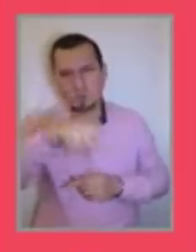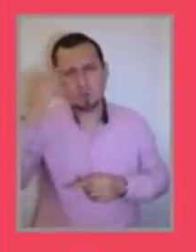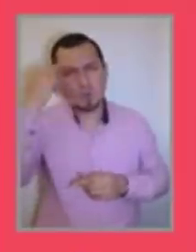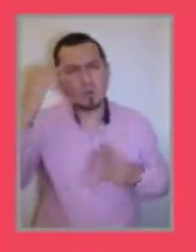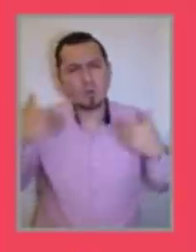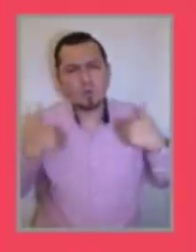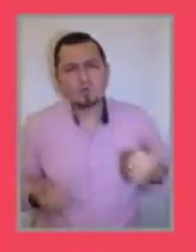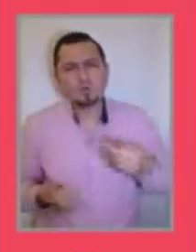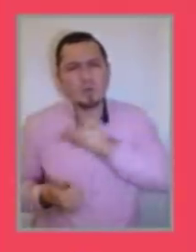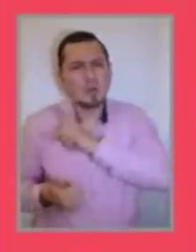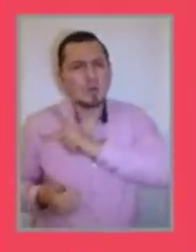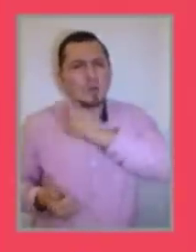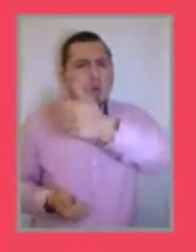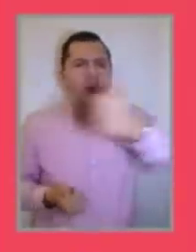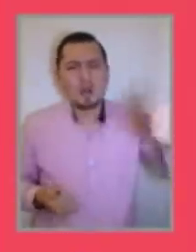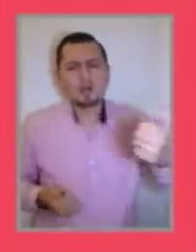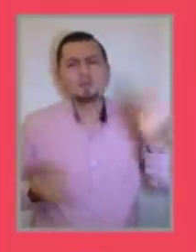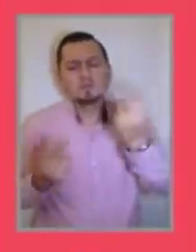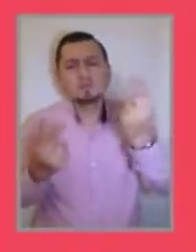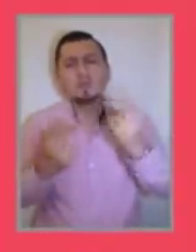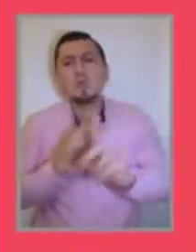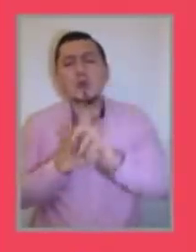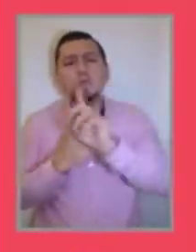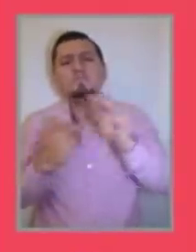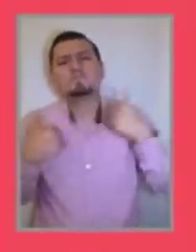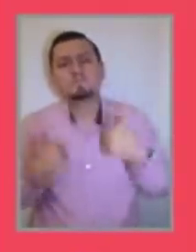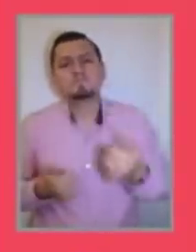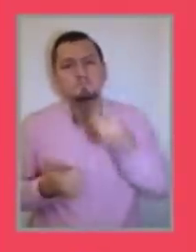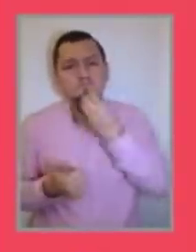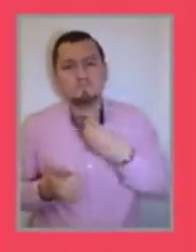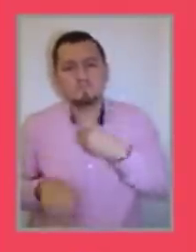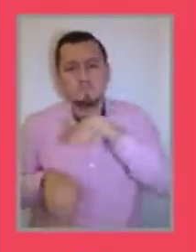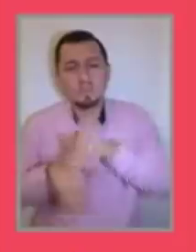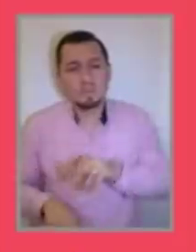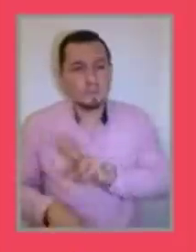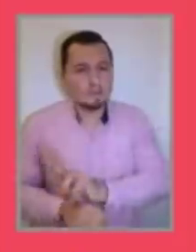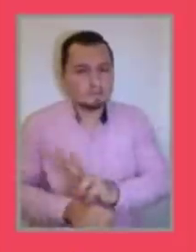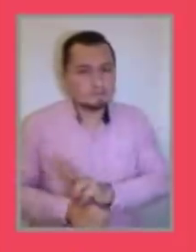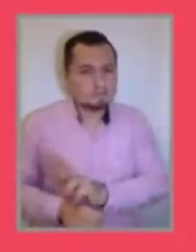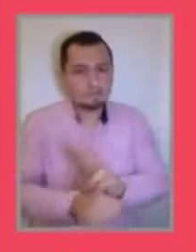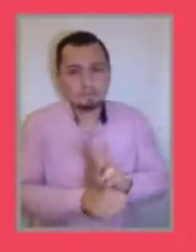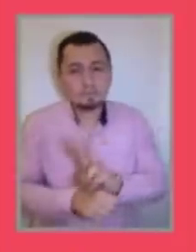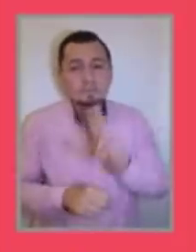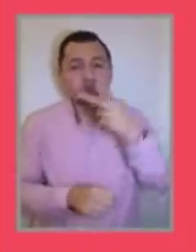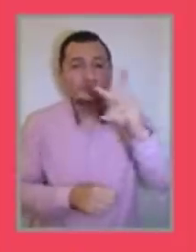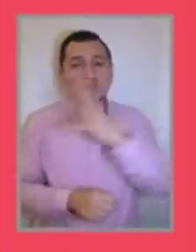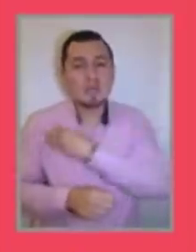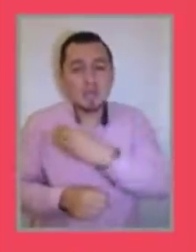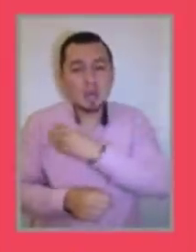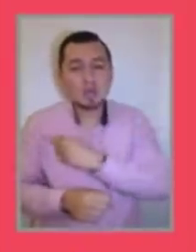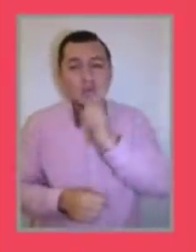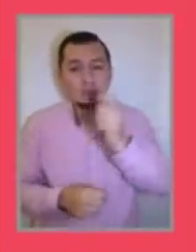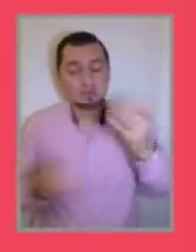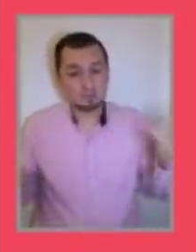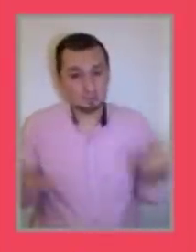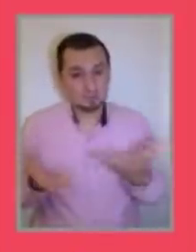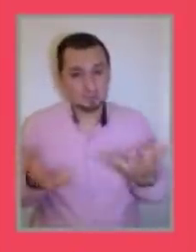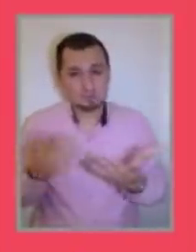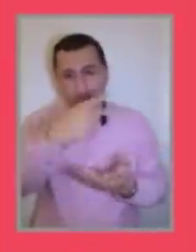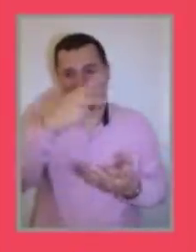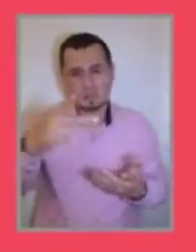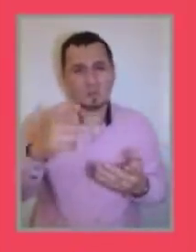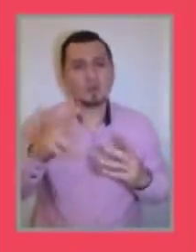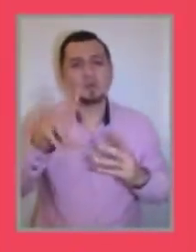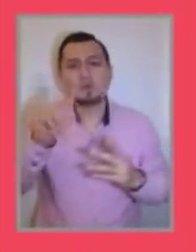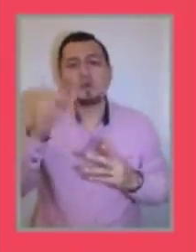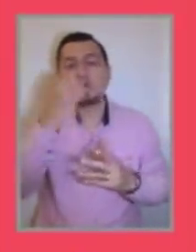ganando terreno en Jalisco. No creo que ese vaya a ser un problema. Y sobre todo el de estar vigilando y monitoreando a nuestros hijos para que ante la presencia de cualquier síntoma evitemos